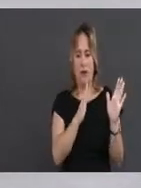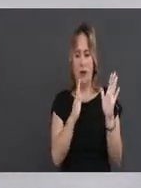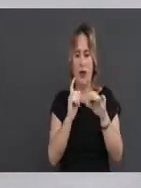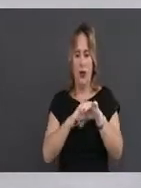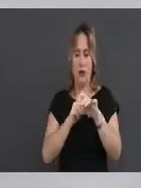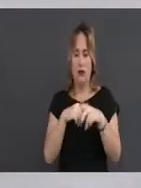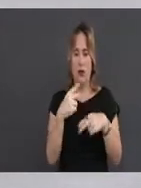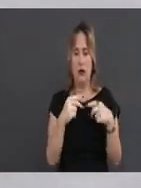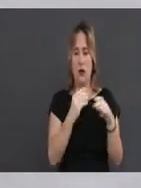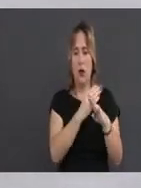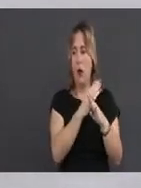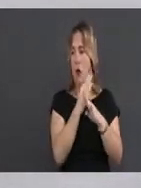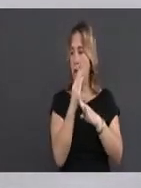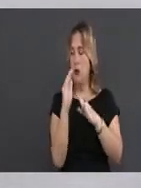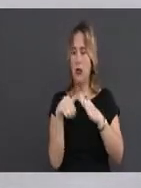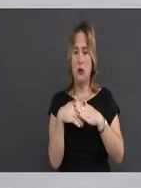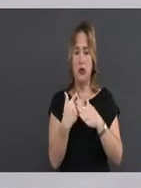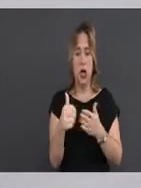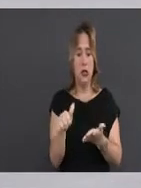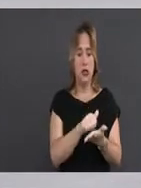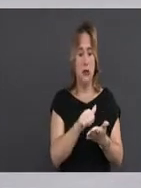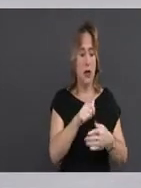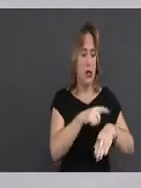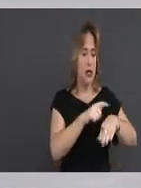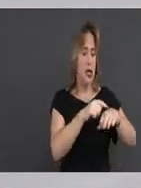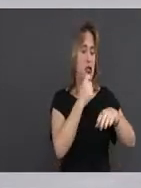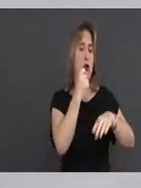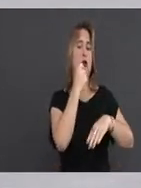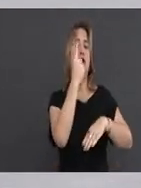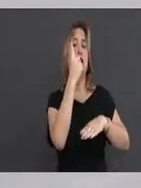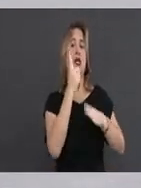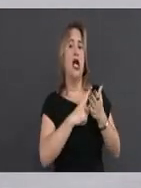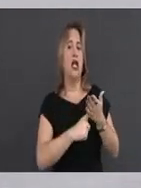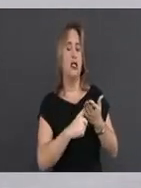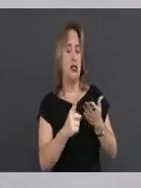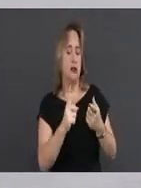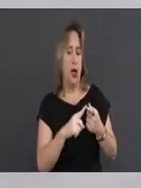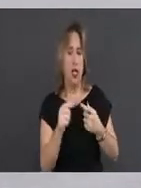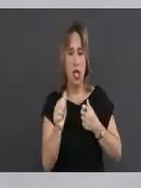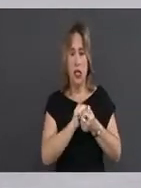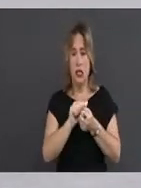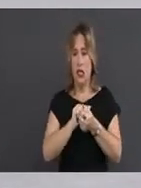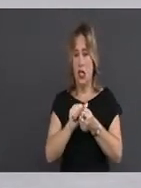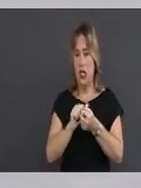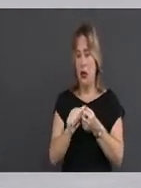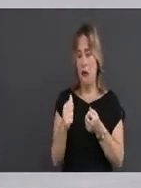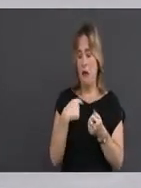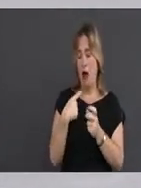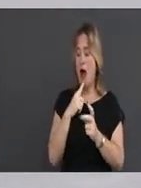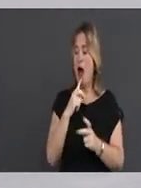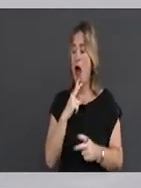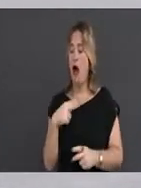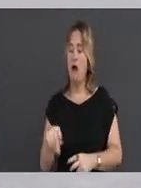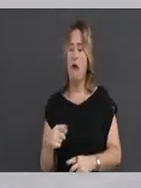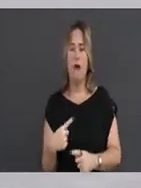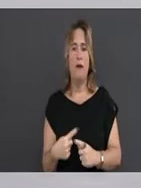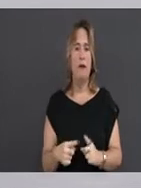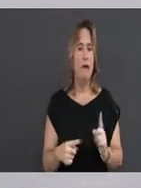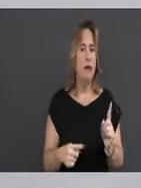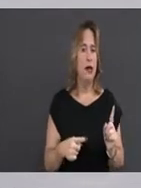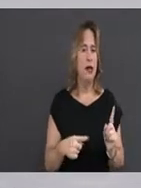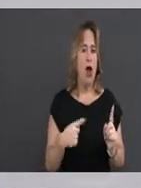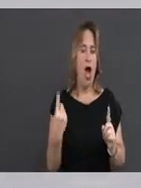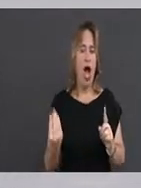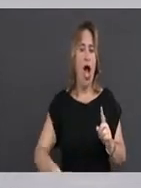los quehaceres, se planchaba una vez a la semana, se lavaba quizás cuando había agua. Ahora hay que